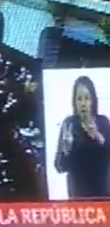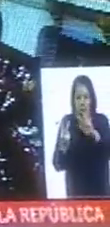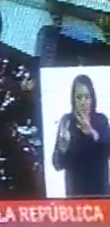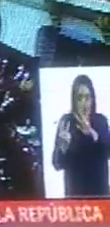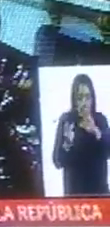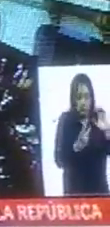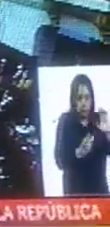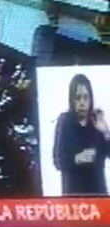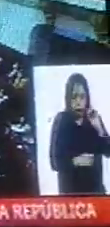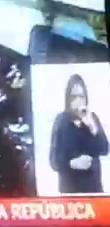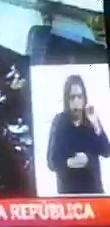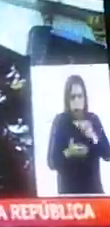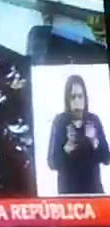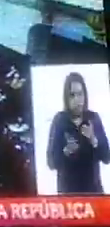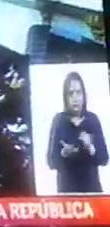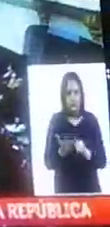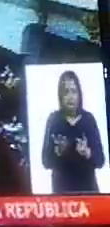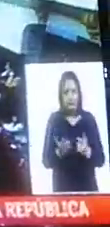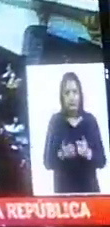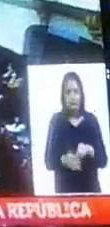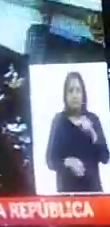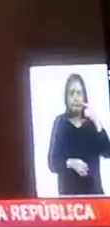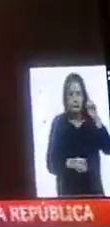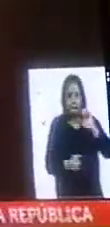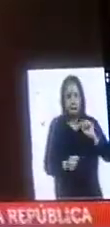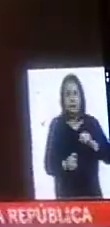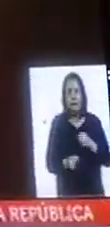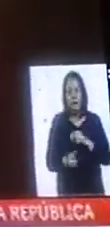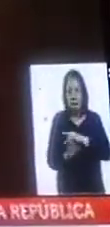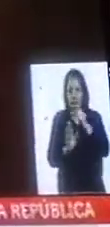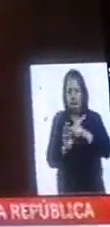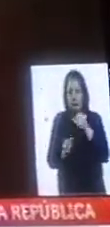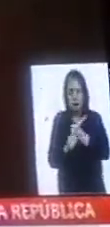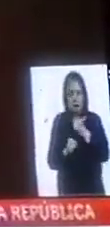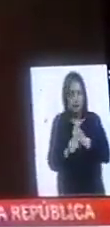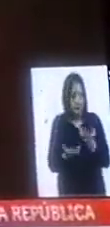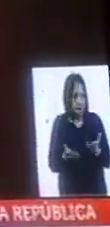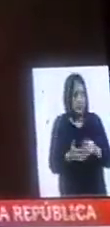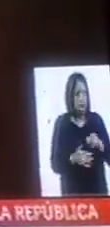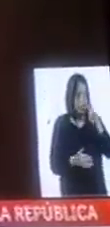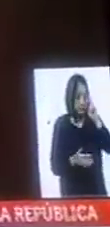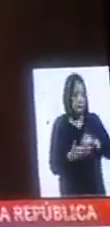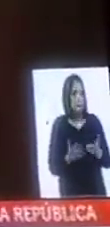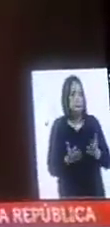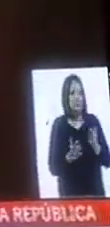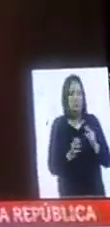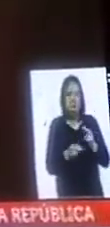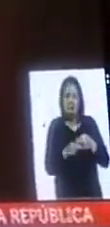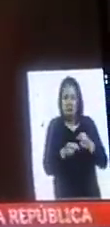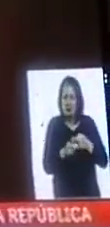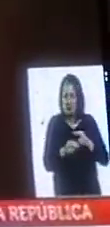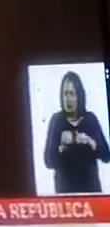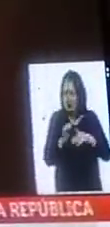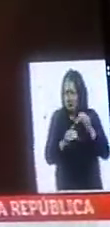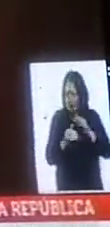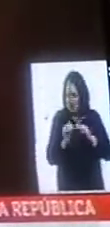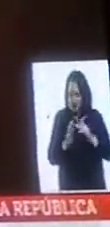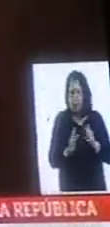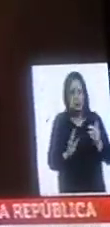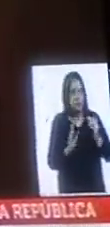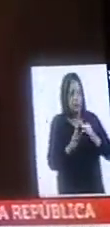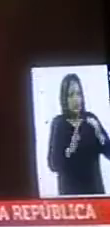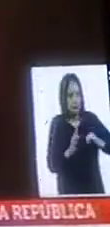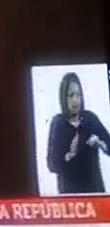o la de soles para el programa trabaja perú que pequeñas obras municipales intensivas de pequeñas obras